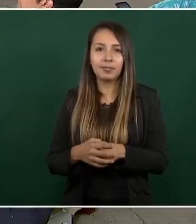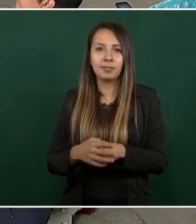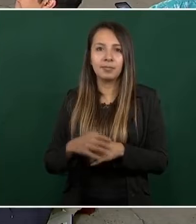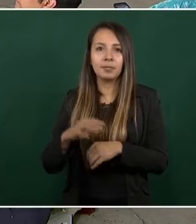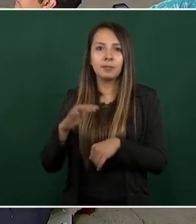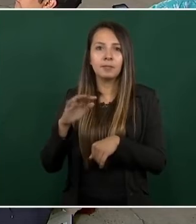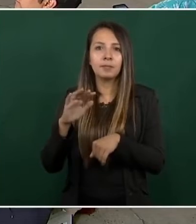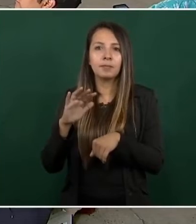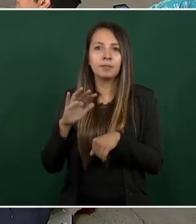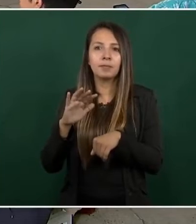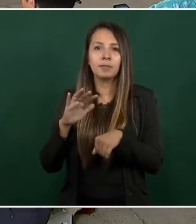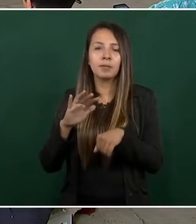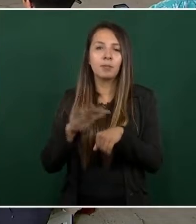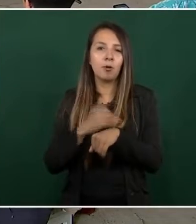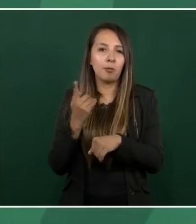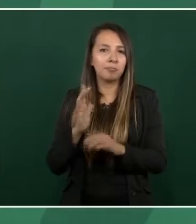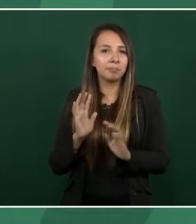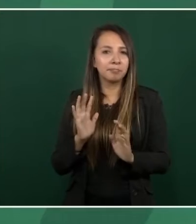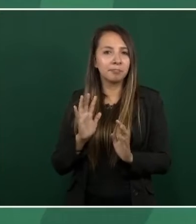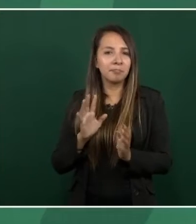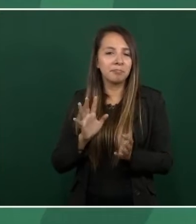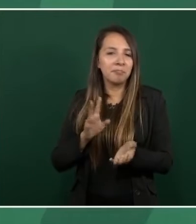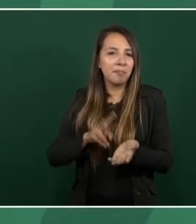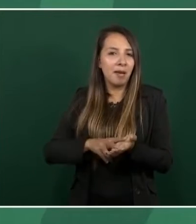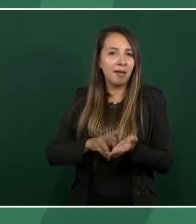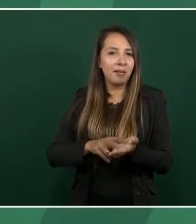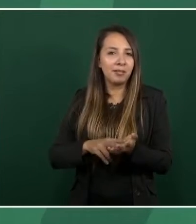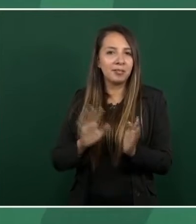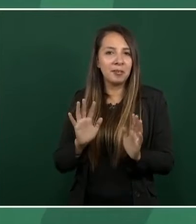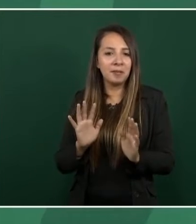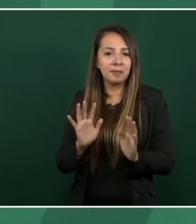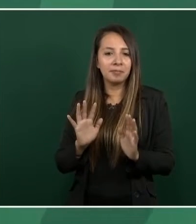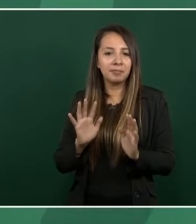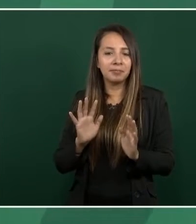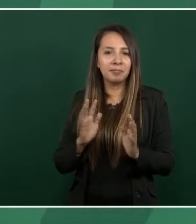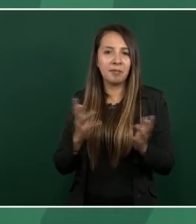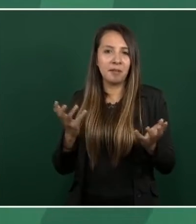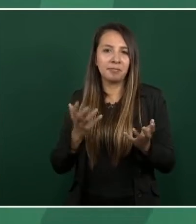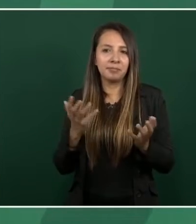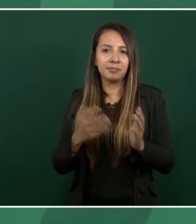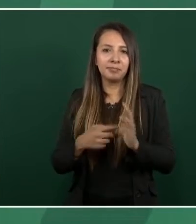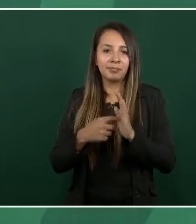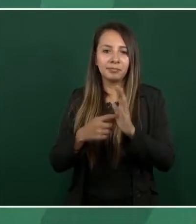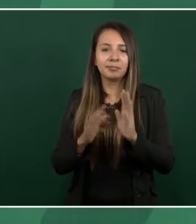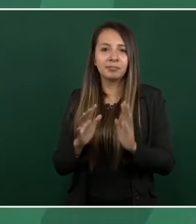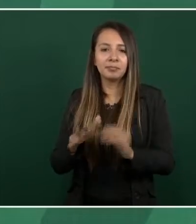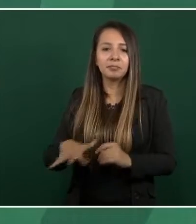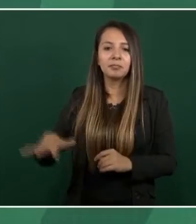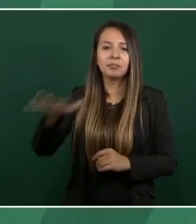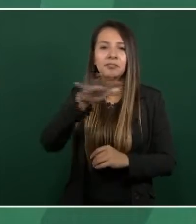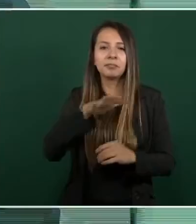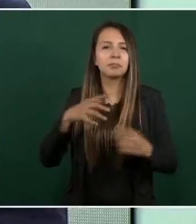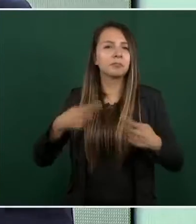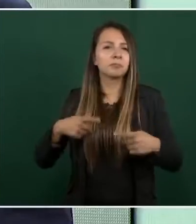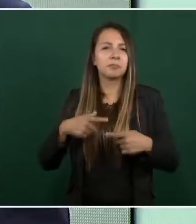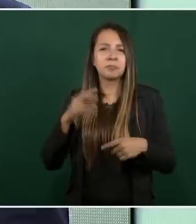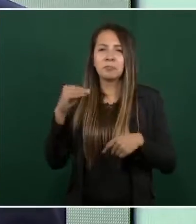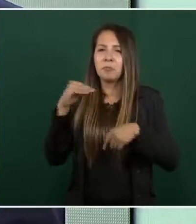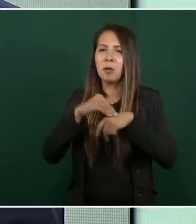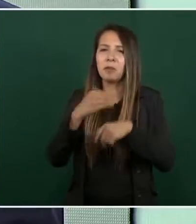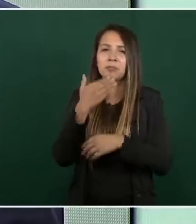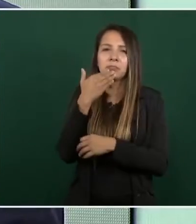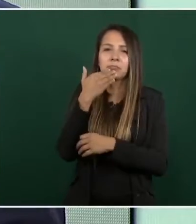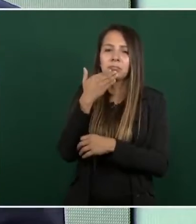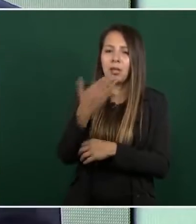lo amerita la circunstancia. Se ha portado el pueblo muy bien, hemos enfrentado